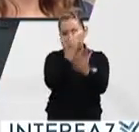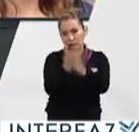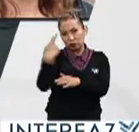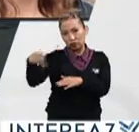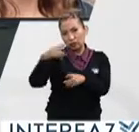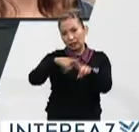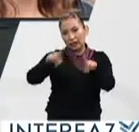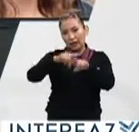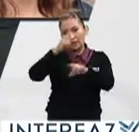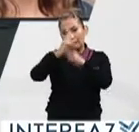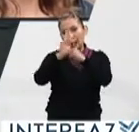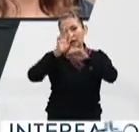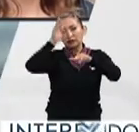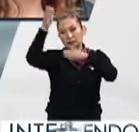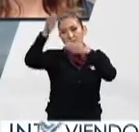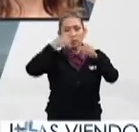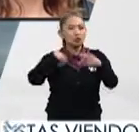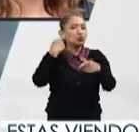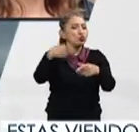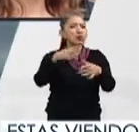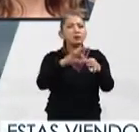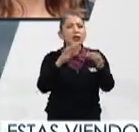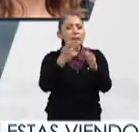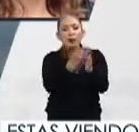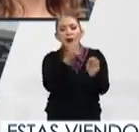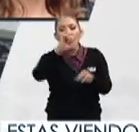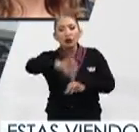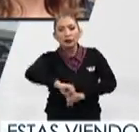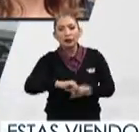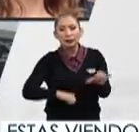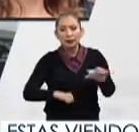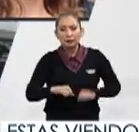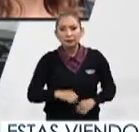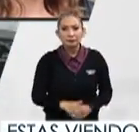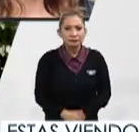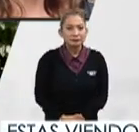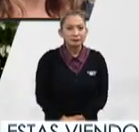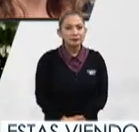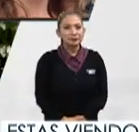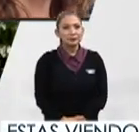sus distintos países. Si nos puedes platicar qué va a pasar el día de hoy.